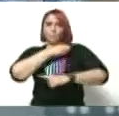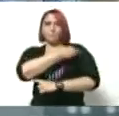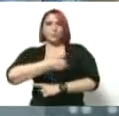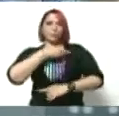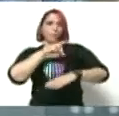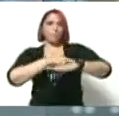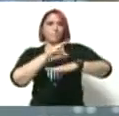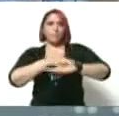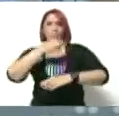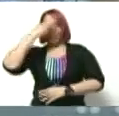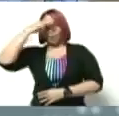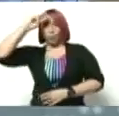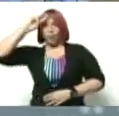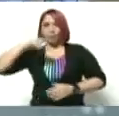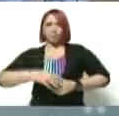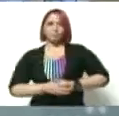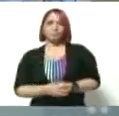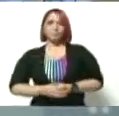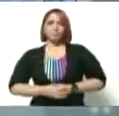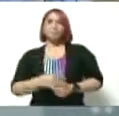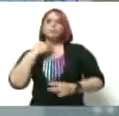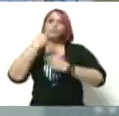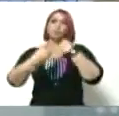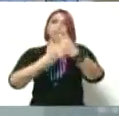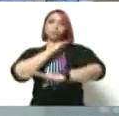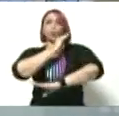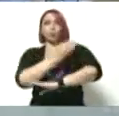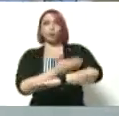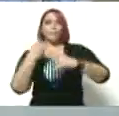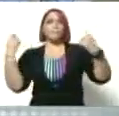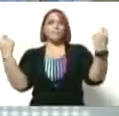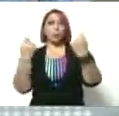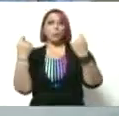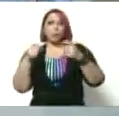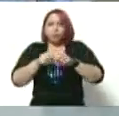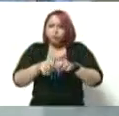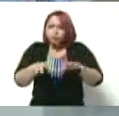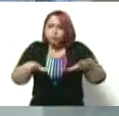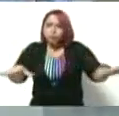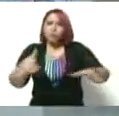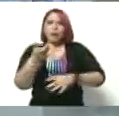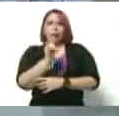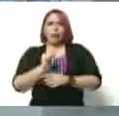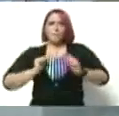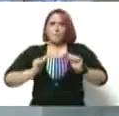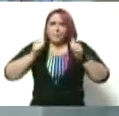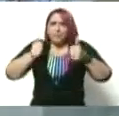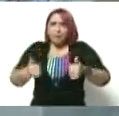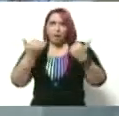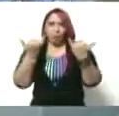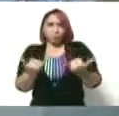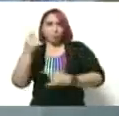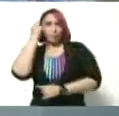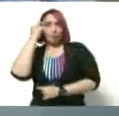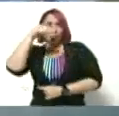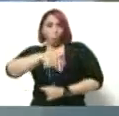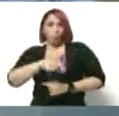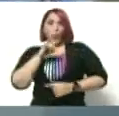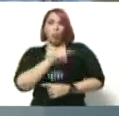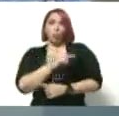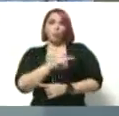cubana allí está la vocera del poder popular en este despliegue que ha iniciado el día de hoy lunes